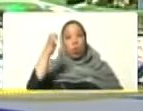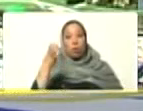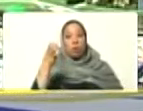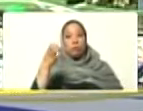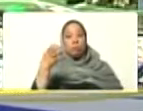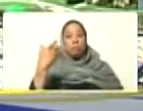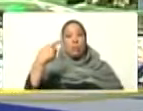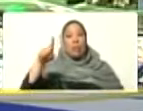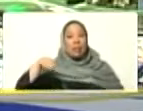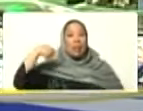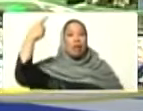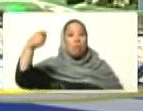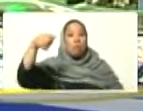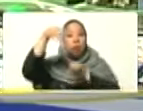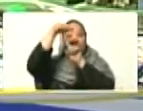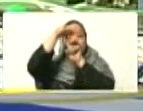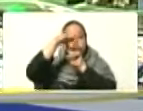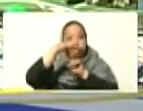post-colonial,